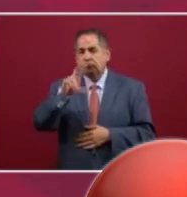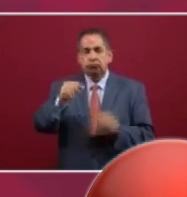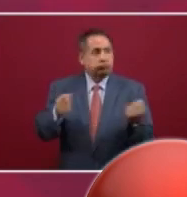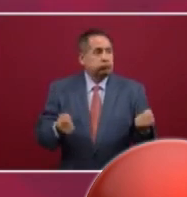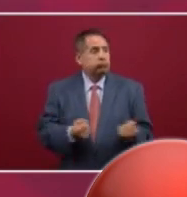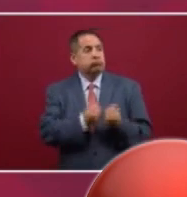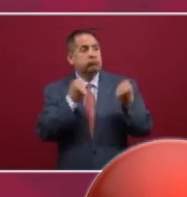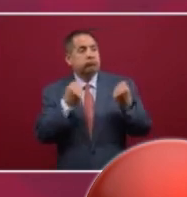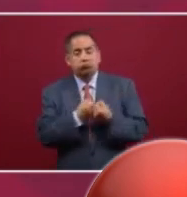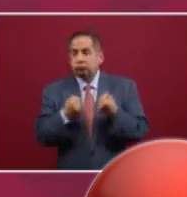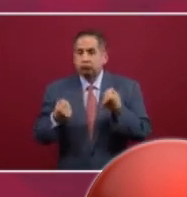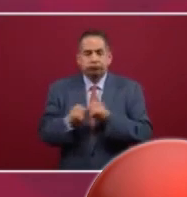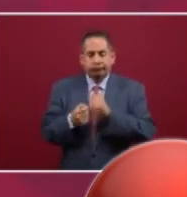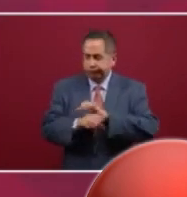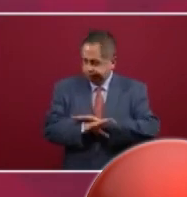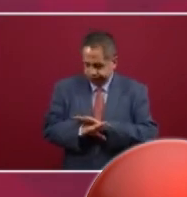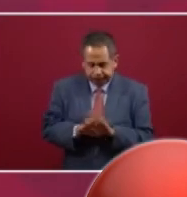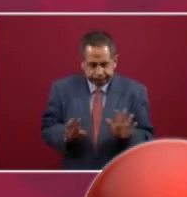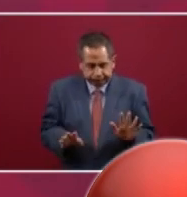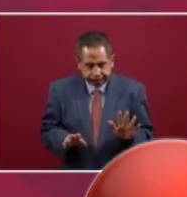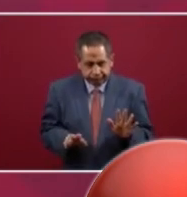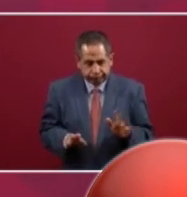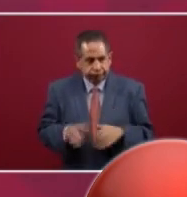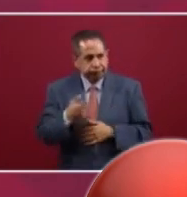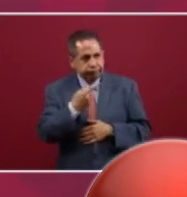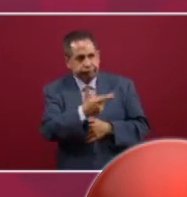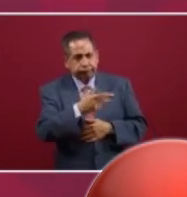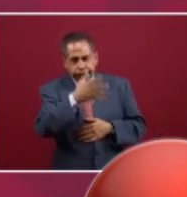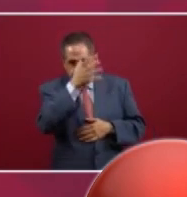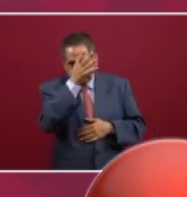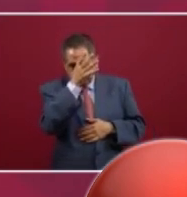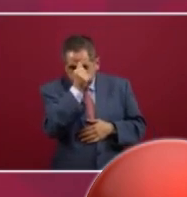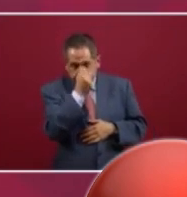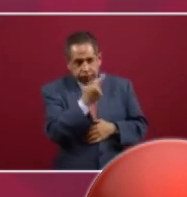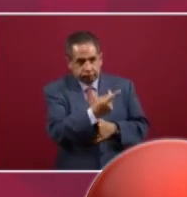confrontación, de buscar acuerdos,